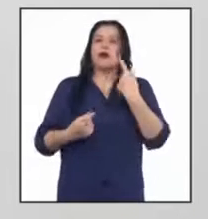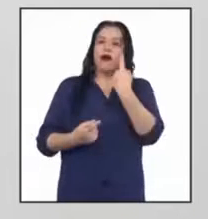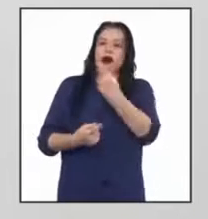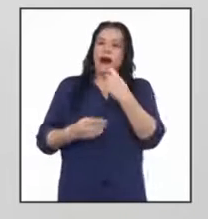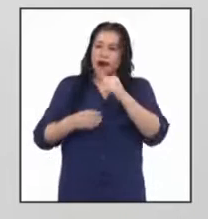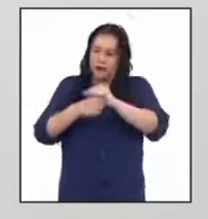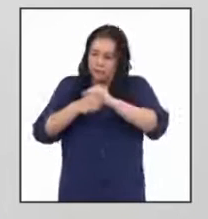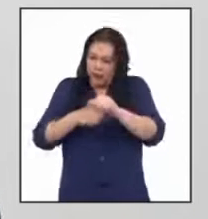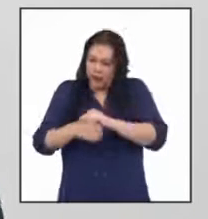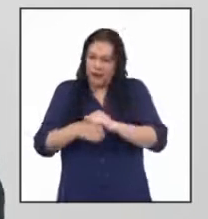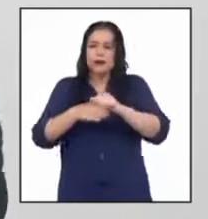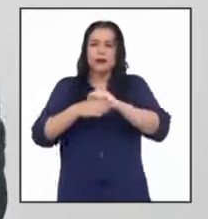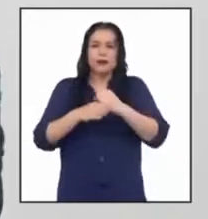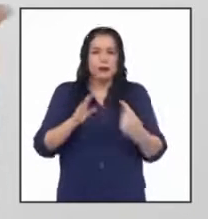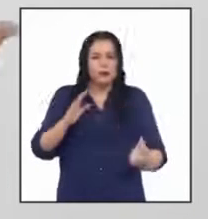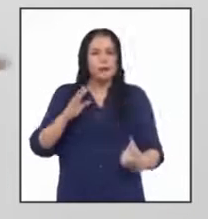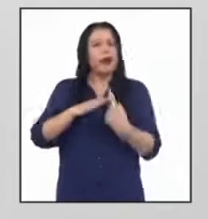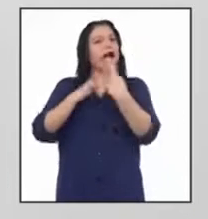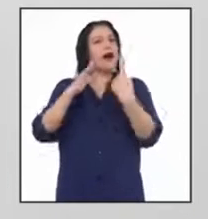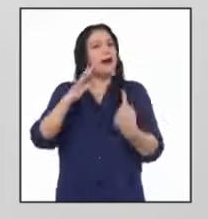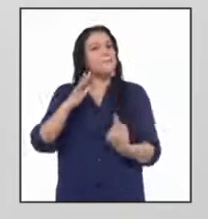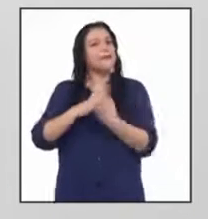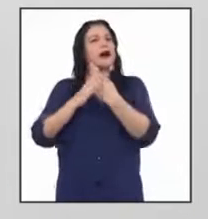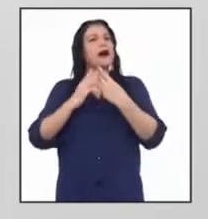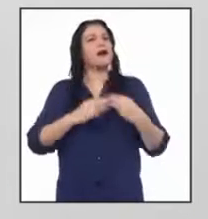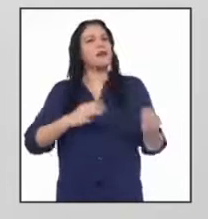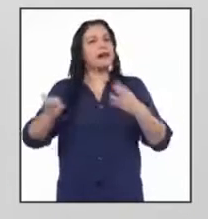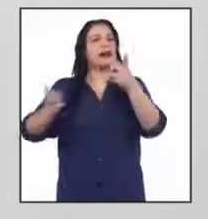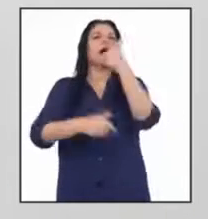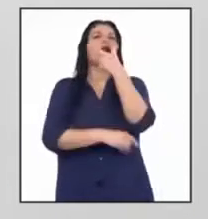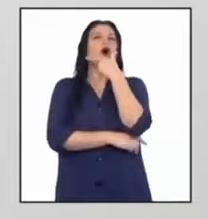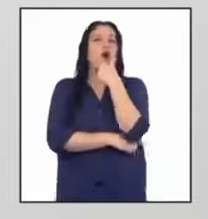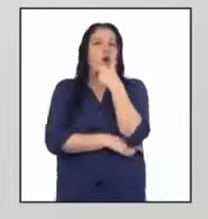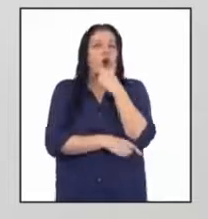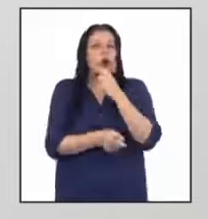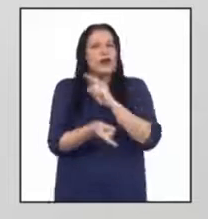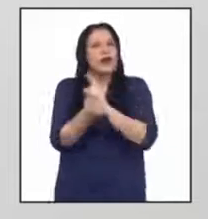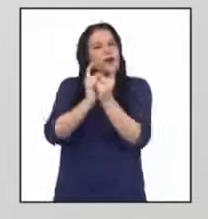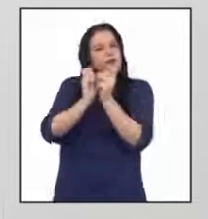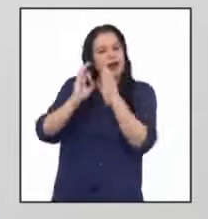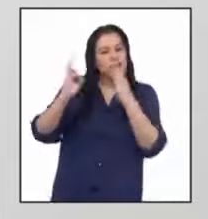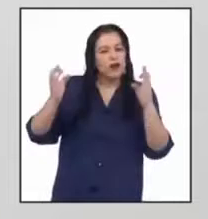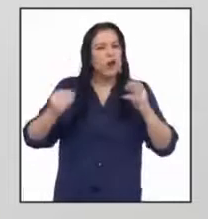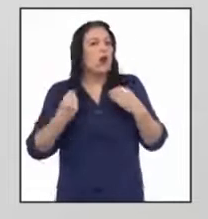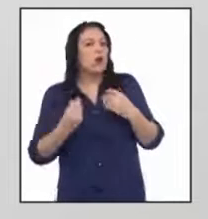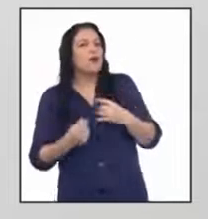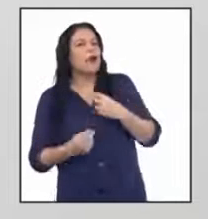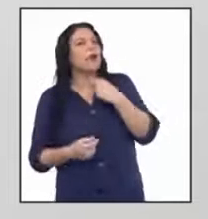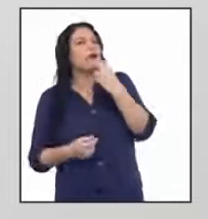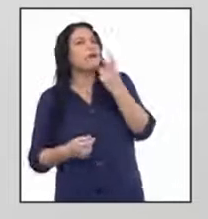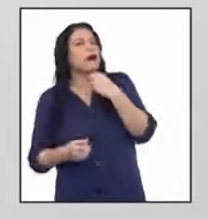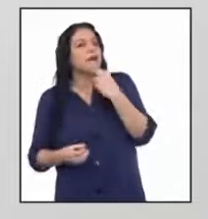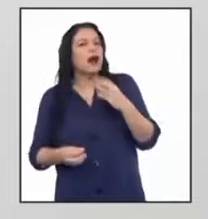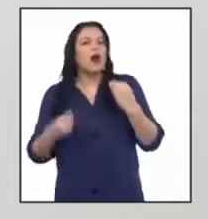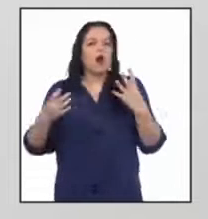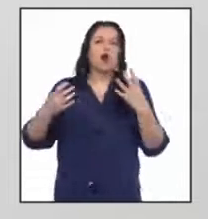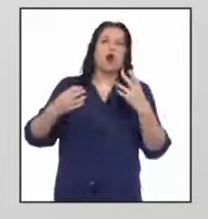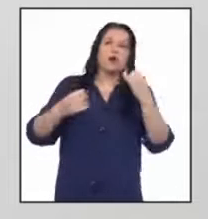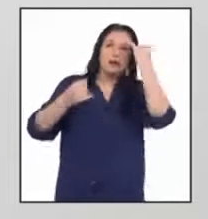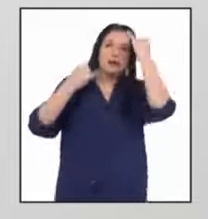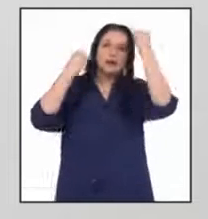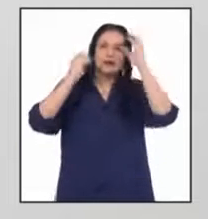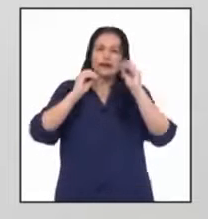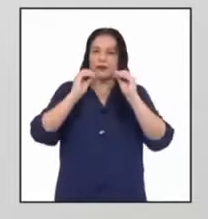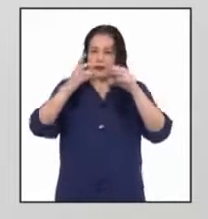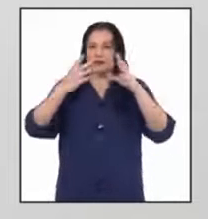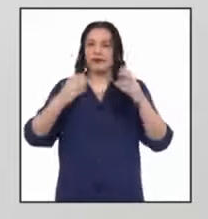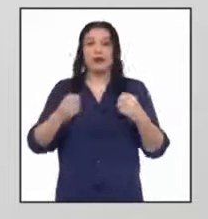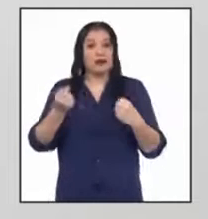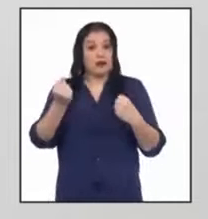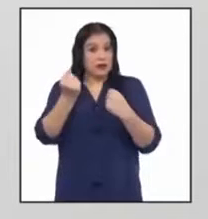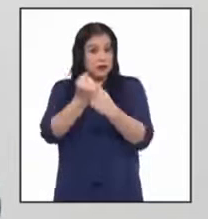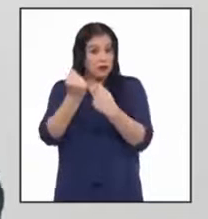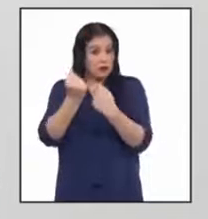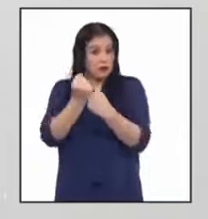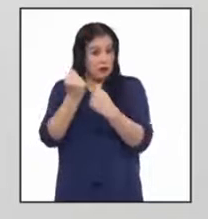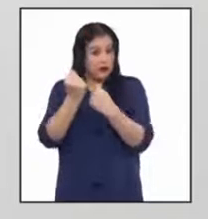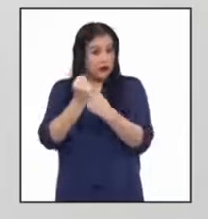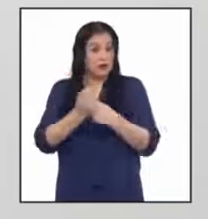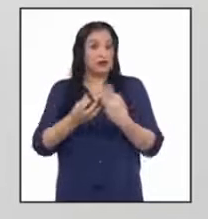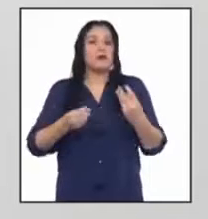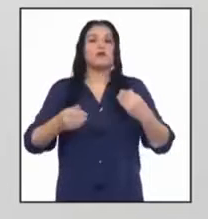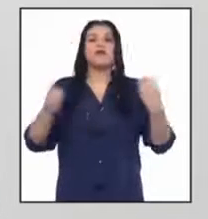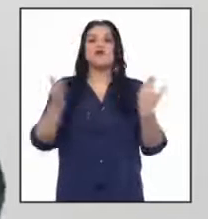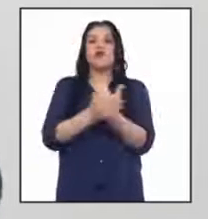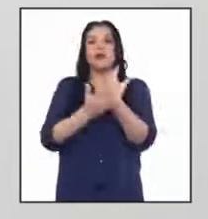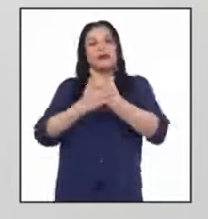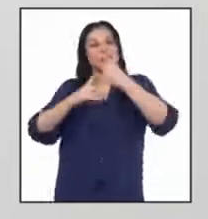práctica aparecerán nuevas formas de decir alguna frase o cómo hacer buenos remates de idea, apoyándote para ello en